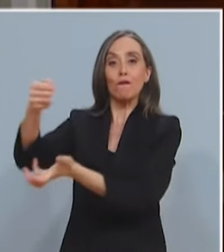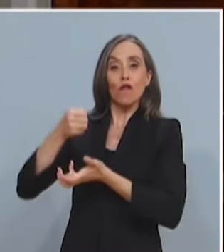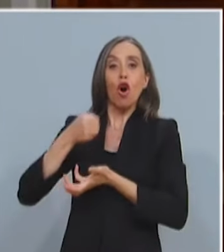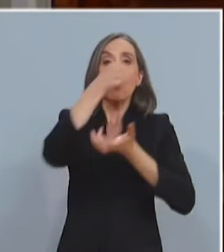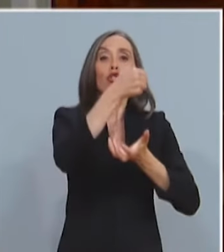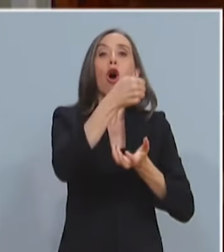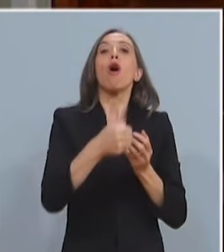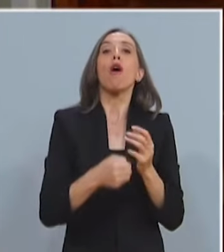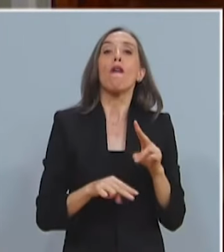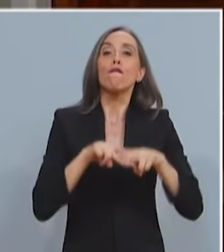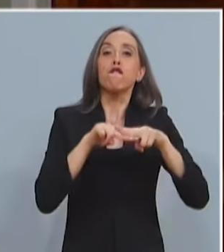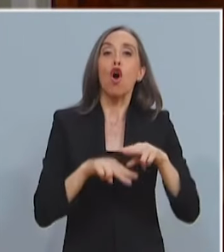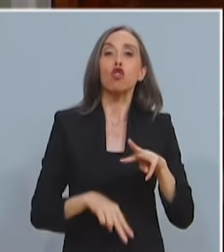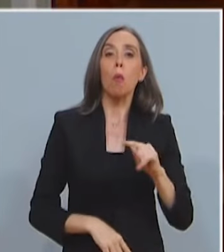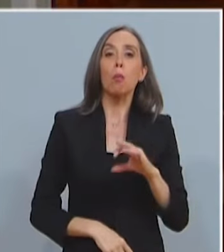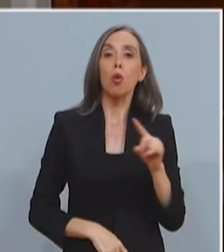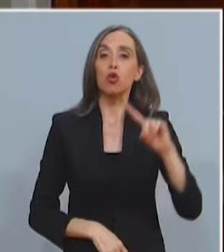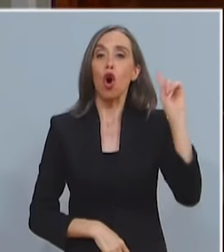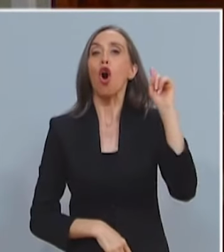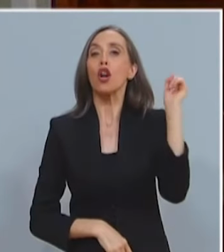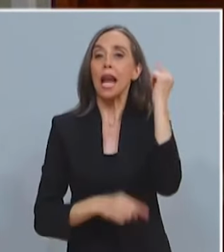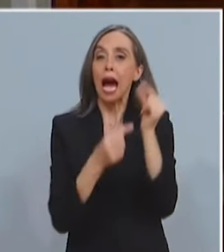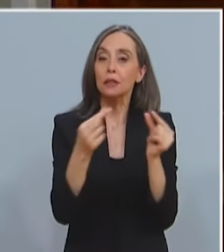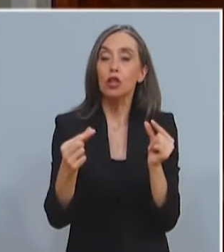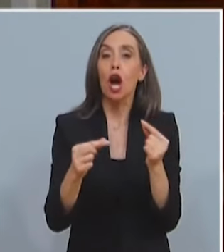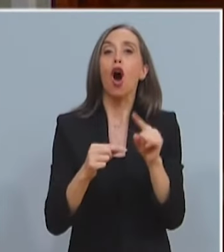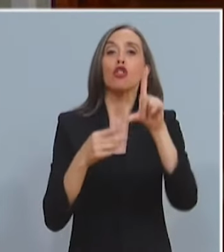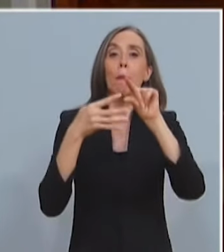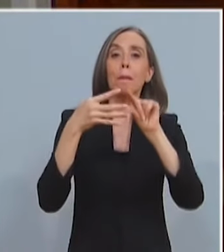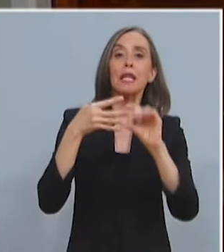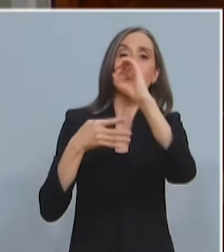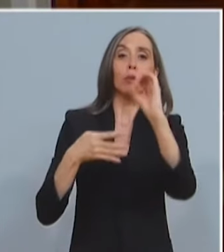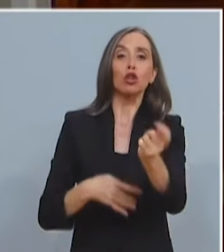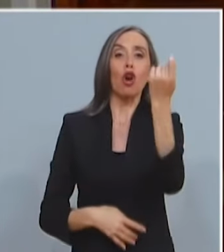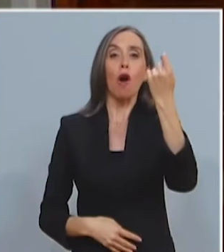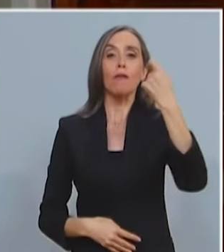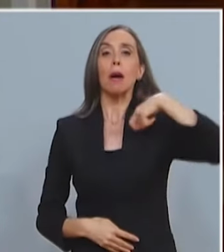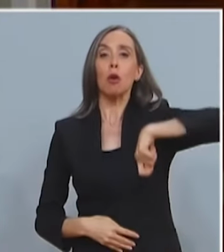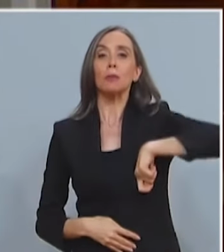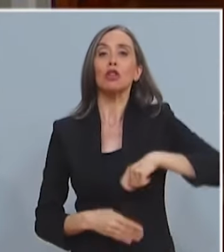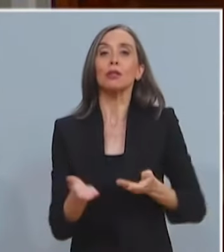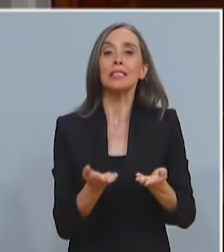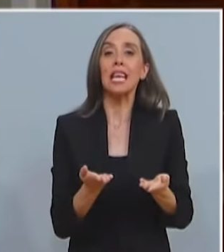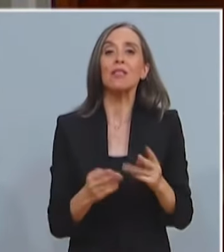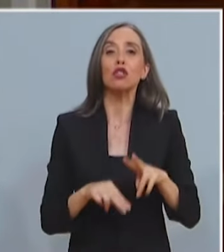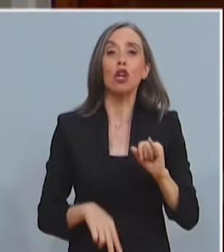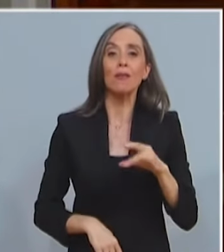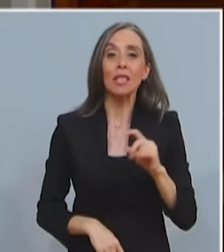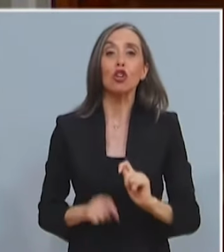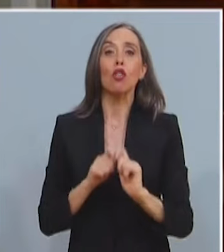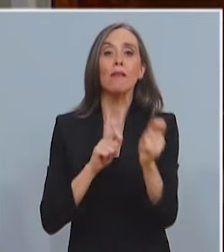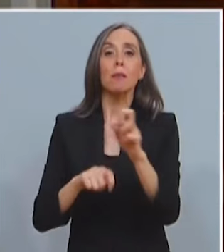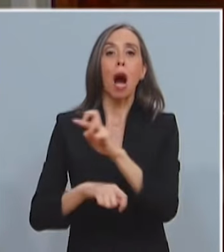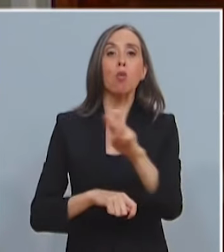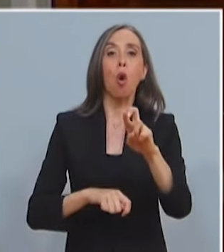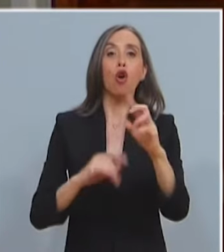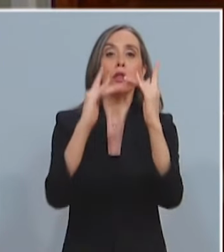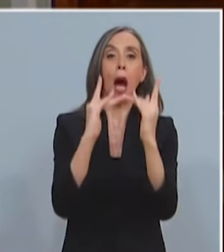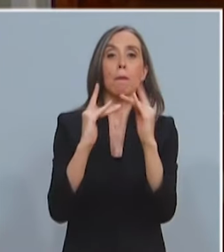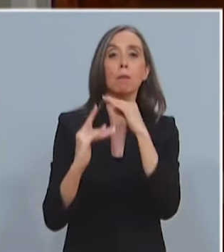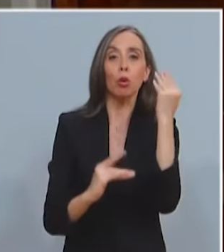nacionales se restringirá el cobro de otras comisiones por servicios de inversión y deberán pagar las cuotas portuarias de